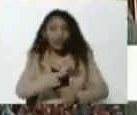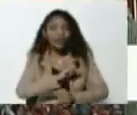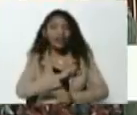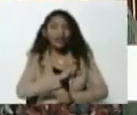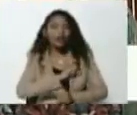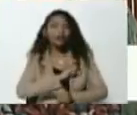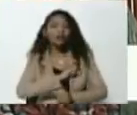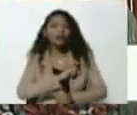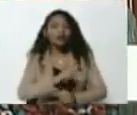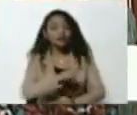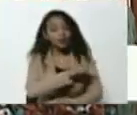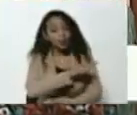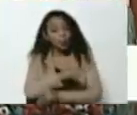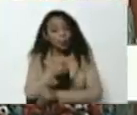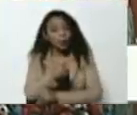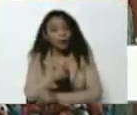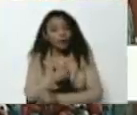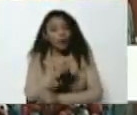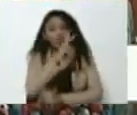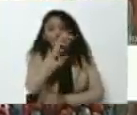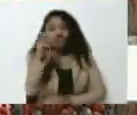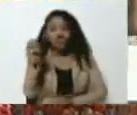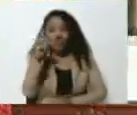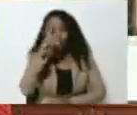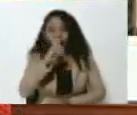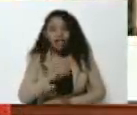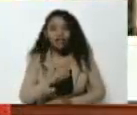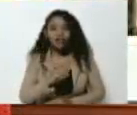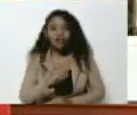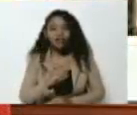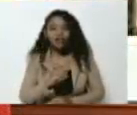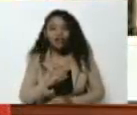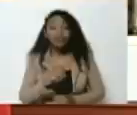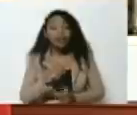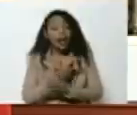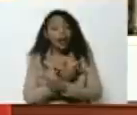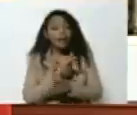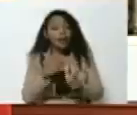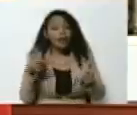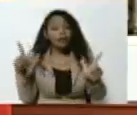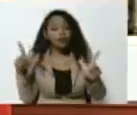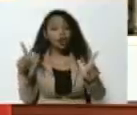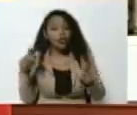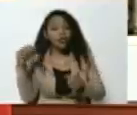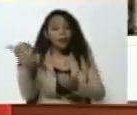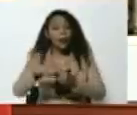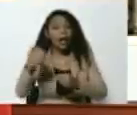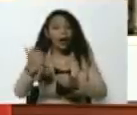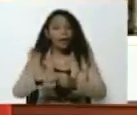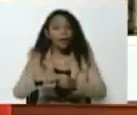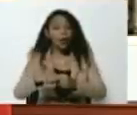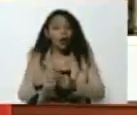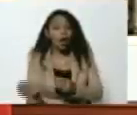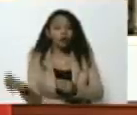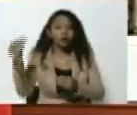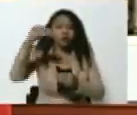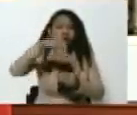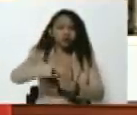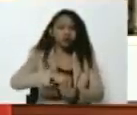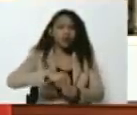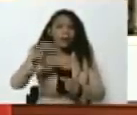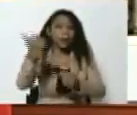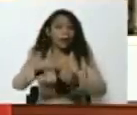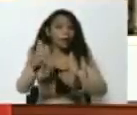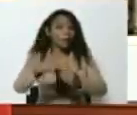se cumplen 200 años de la liberación de Maracaibo y la incorporación de